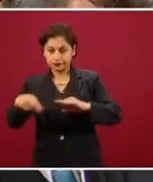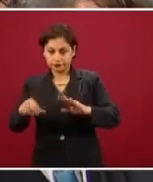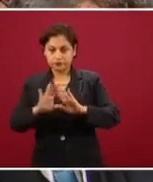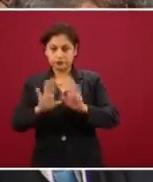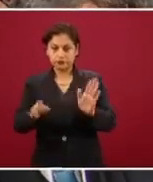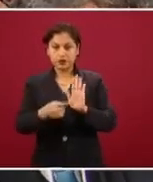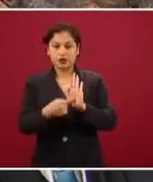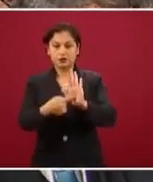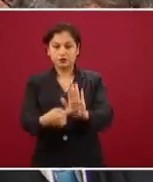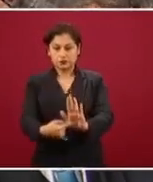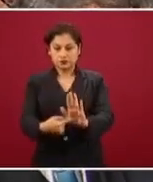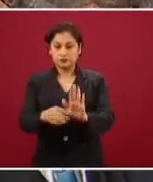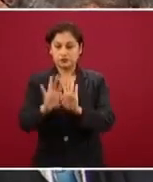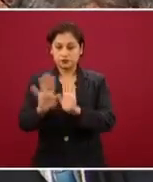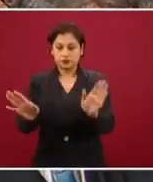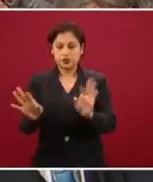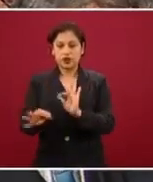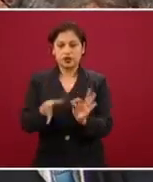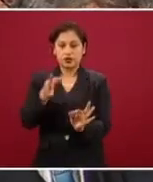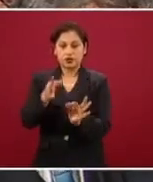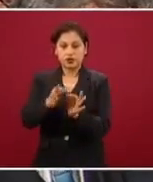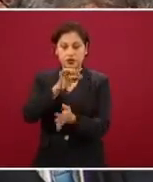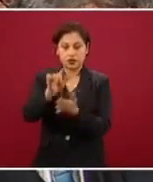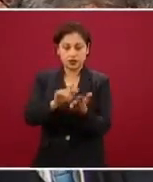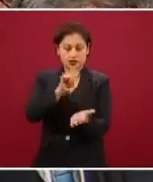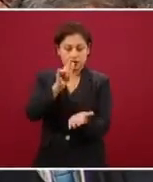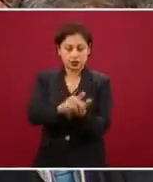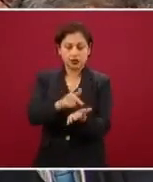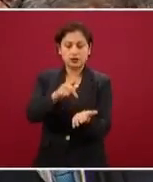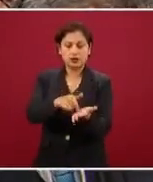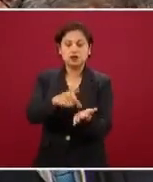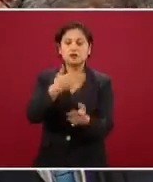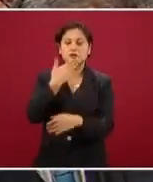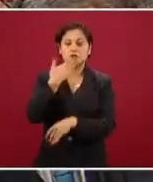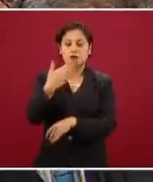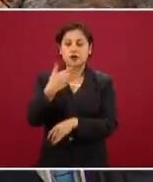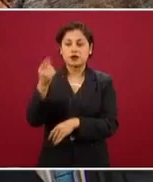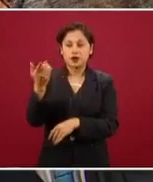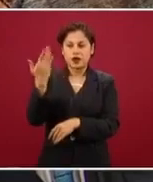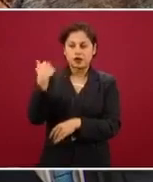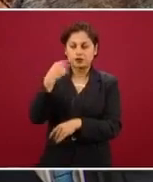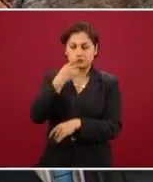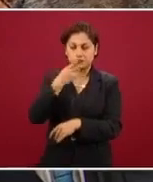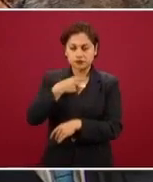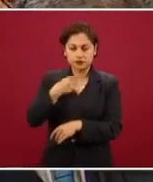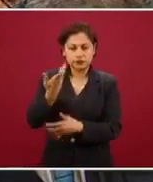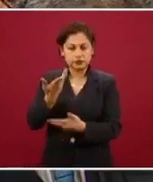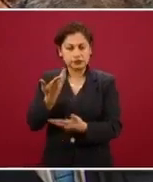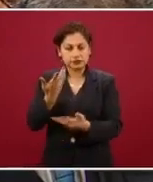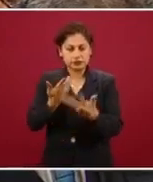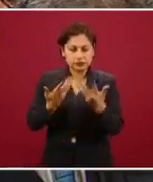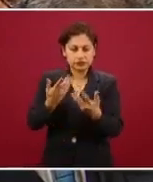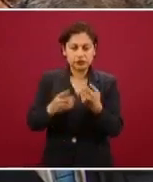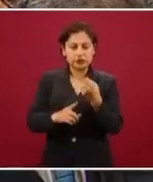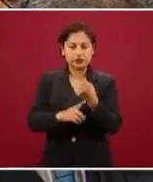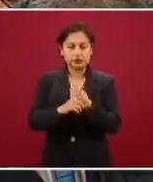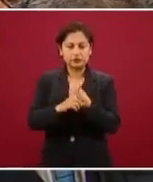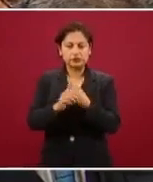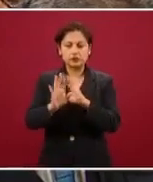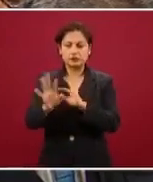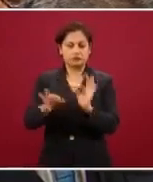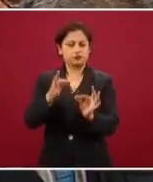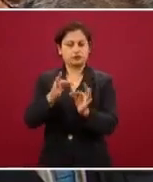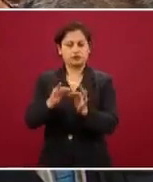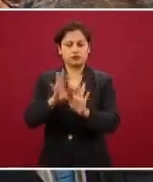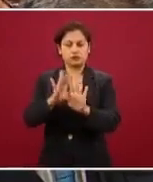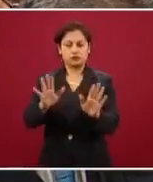la parte legal, incluso la parte que usted nos decía que era una interpretación. Si llega al final